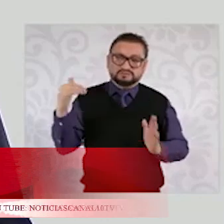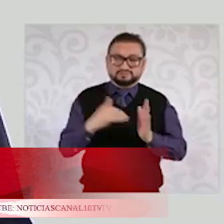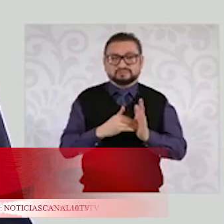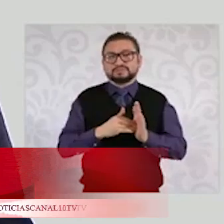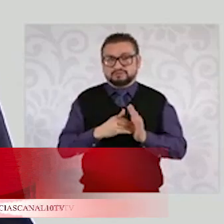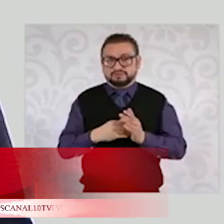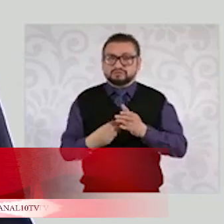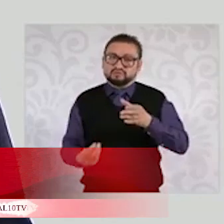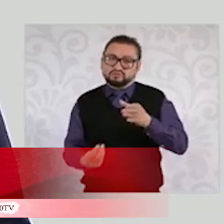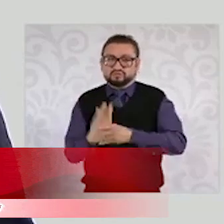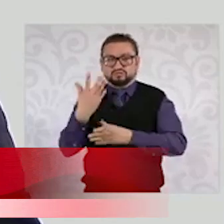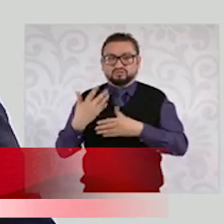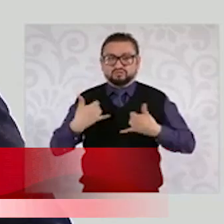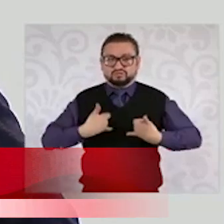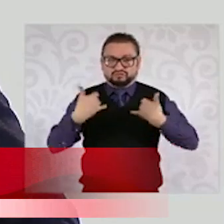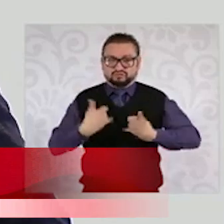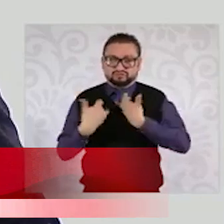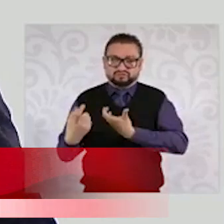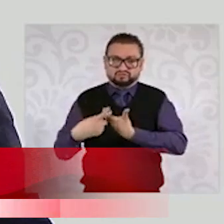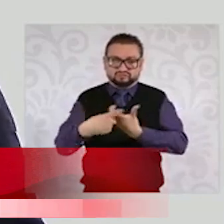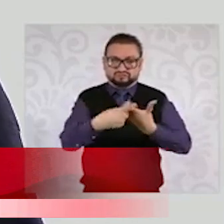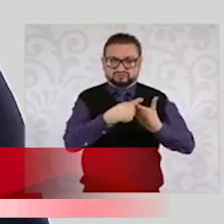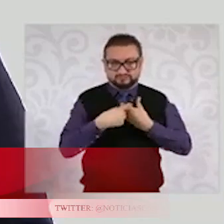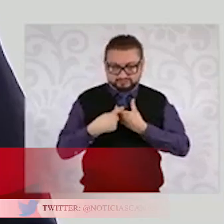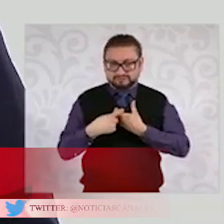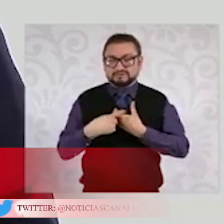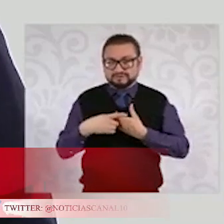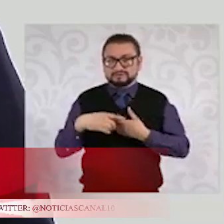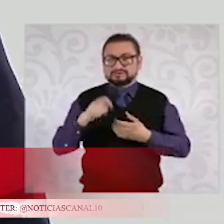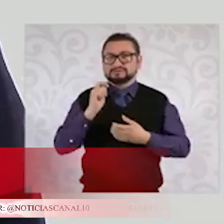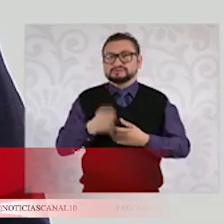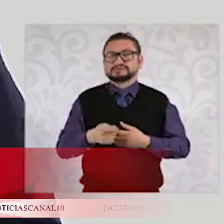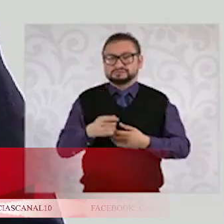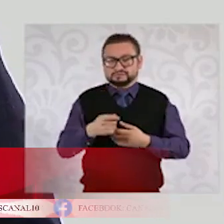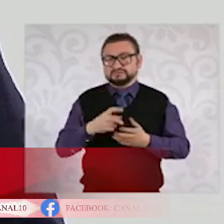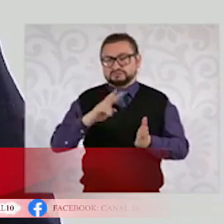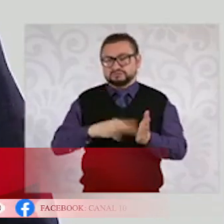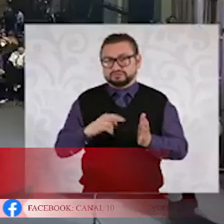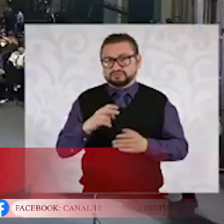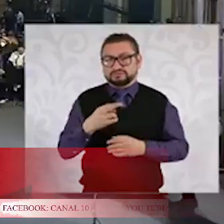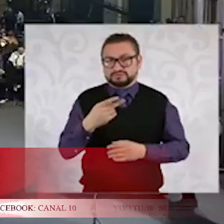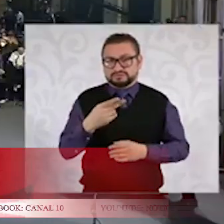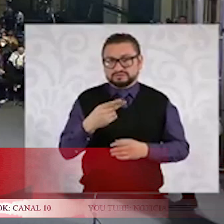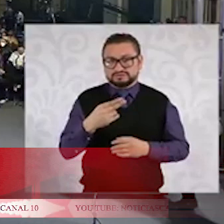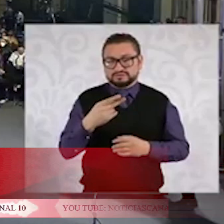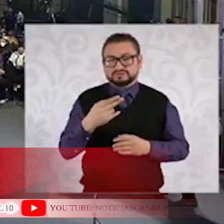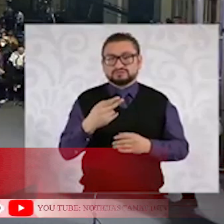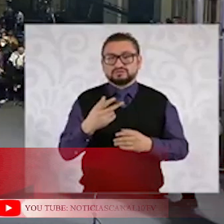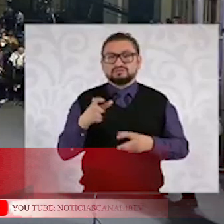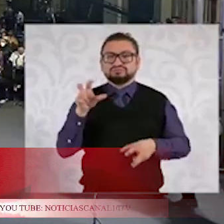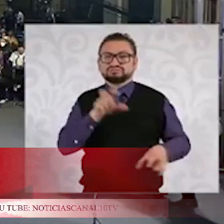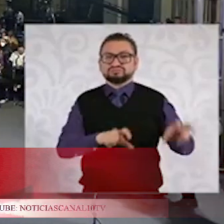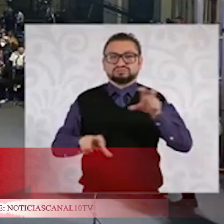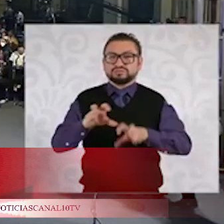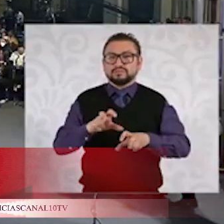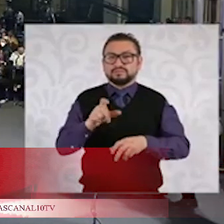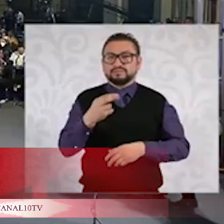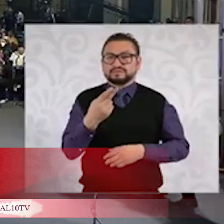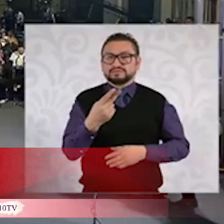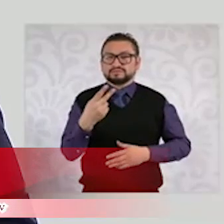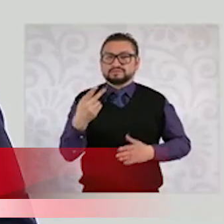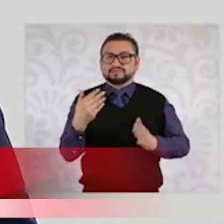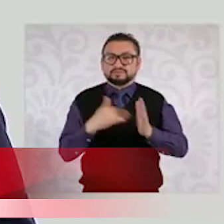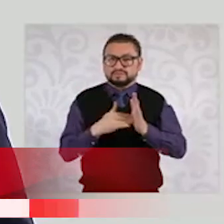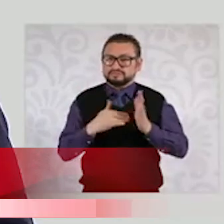nuevos beneficiarios nuevas beneficiarias Esto va a representar en el año 2025 una inversión de 25,000